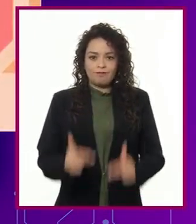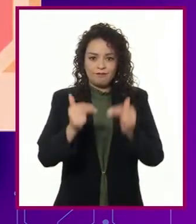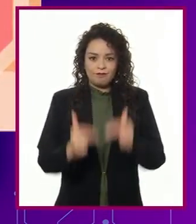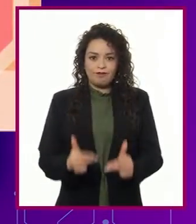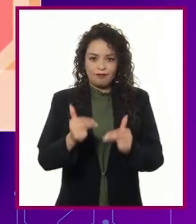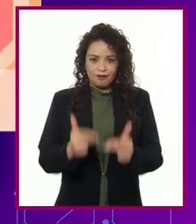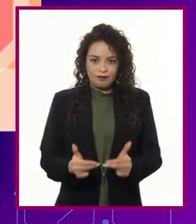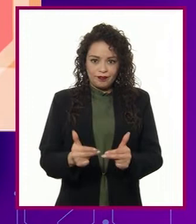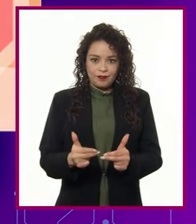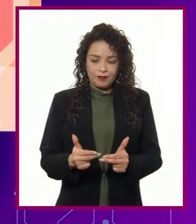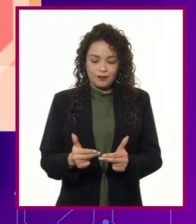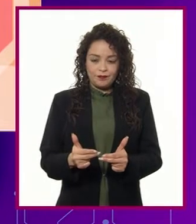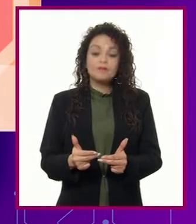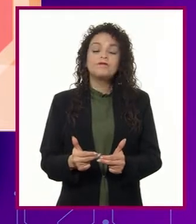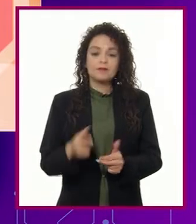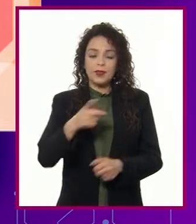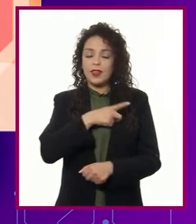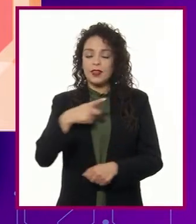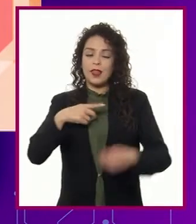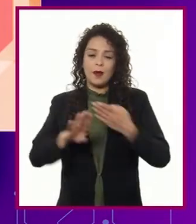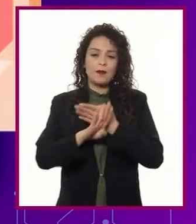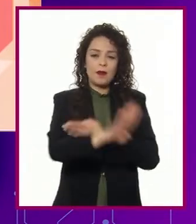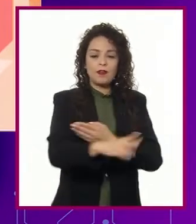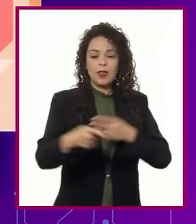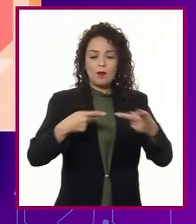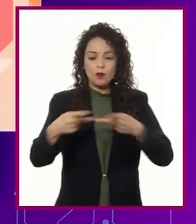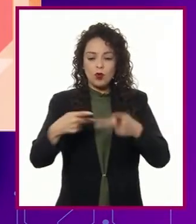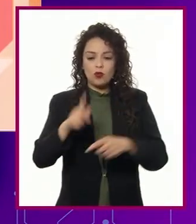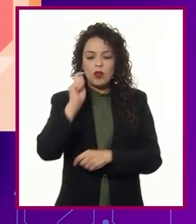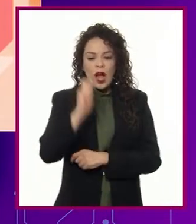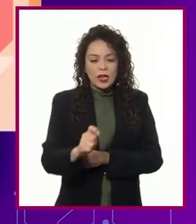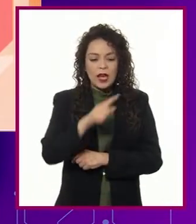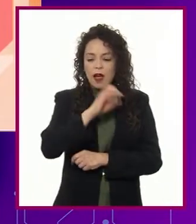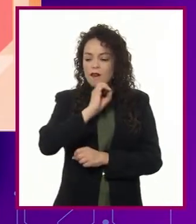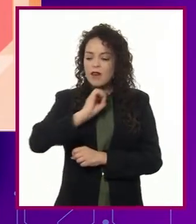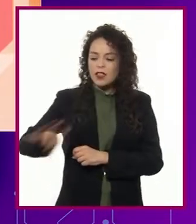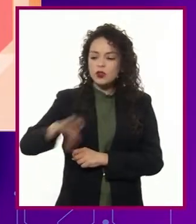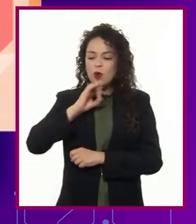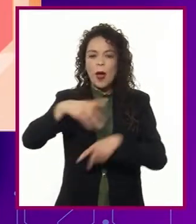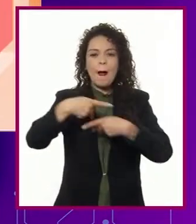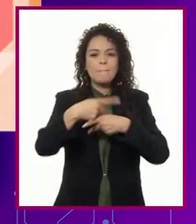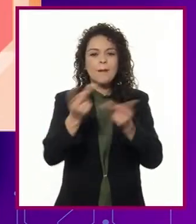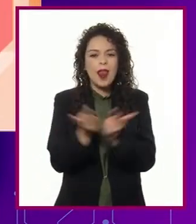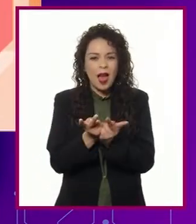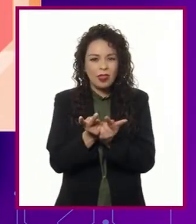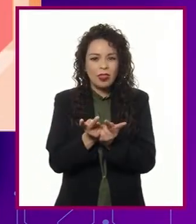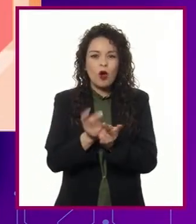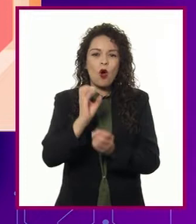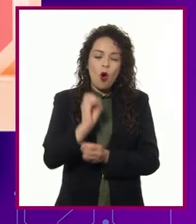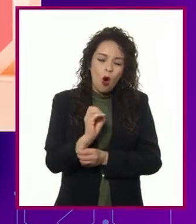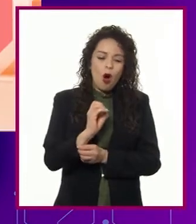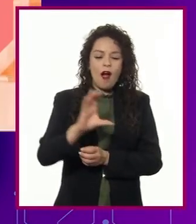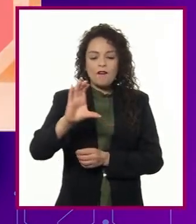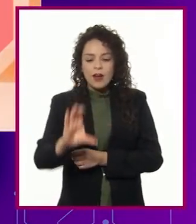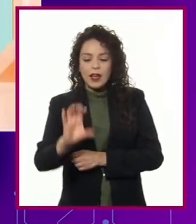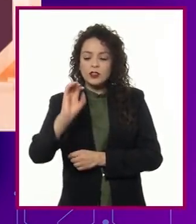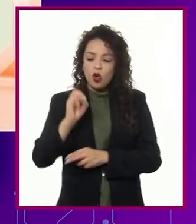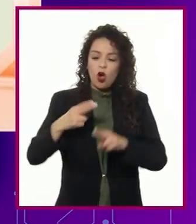Evita los productos y los envases desechables y prefiere los de alta calidad, biodegradables o